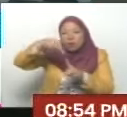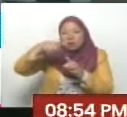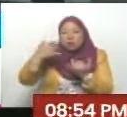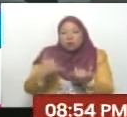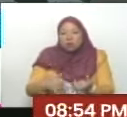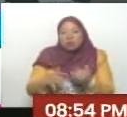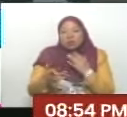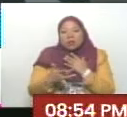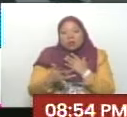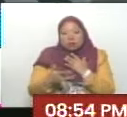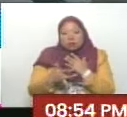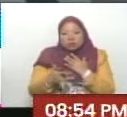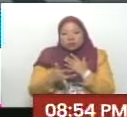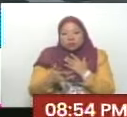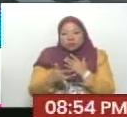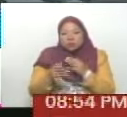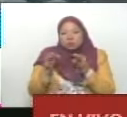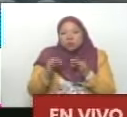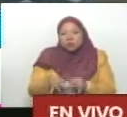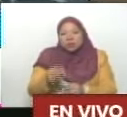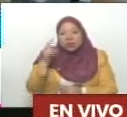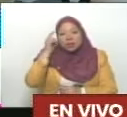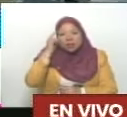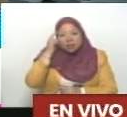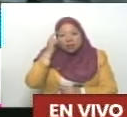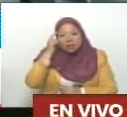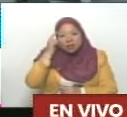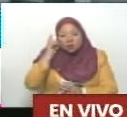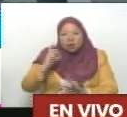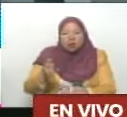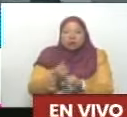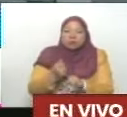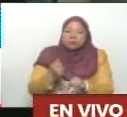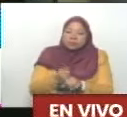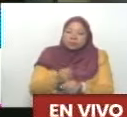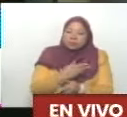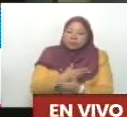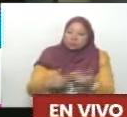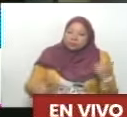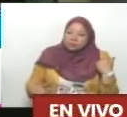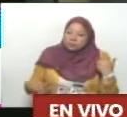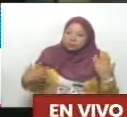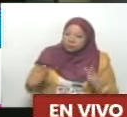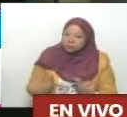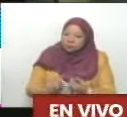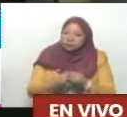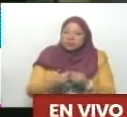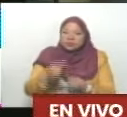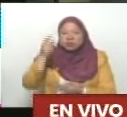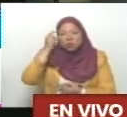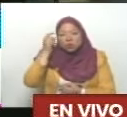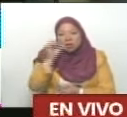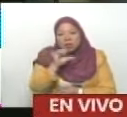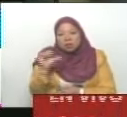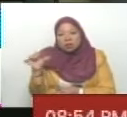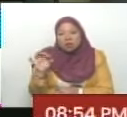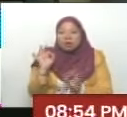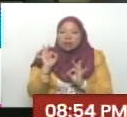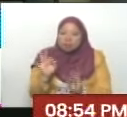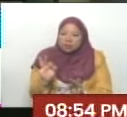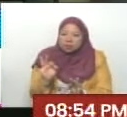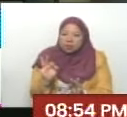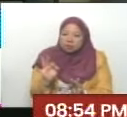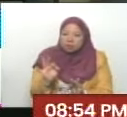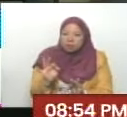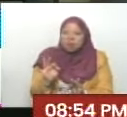informes técnicos que traemos para consignar el día de hoy. Iniciamos una gira, presidente, acompañando y celebrando la Semana Espacial